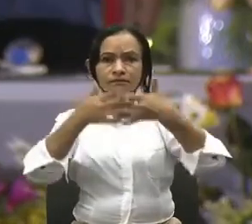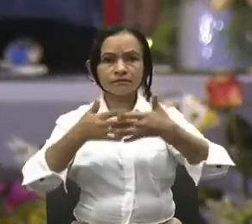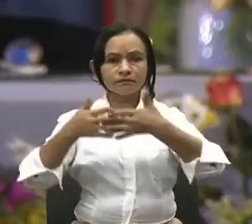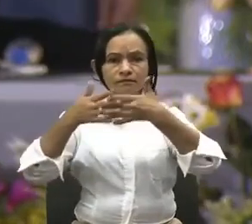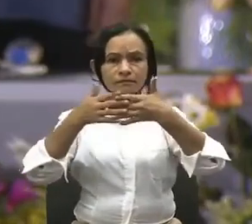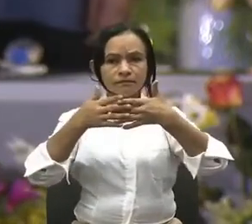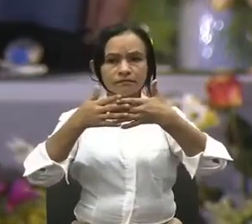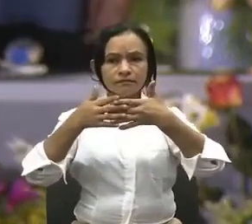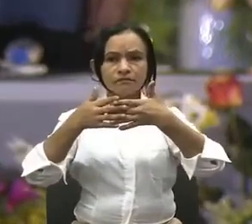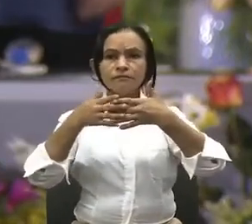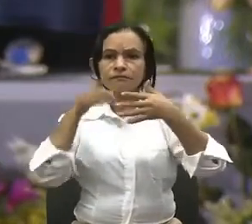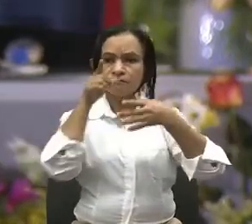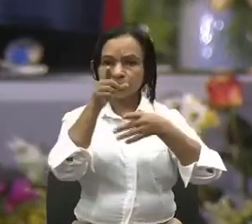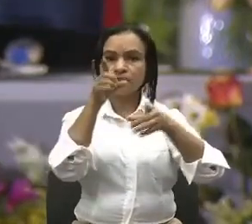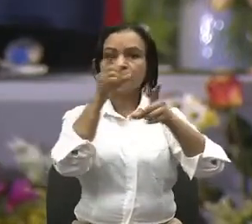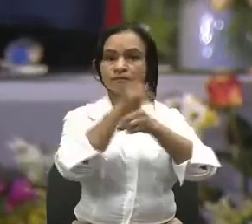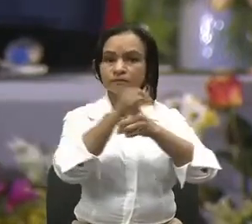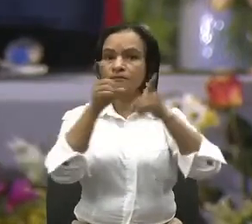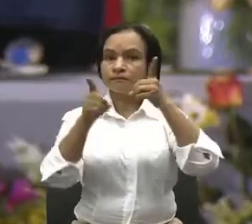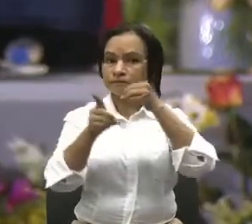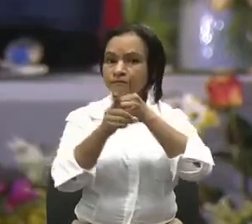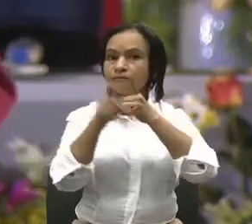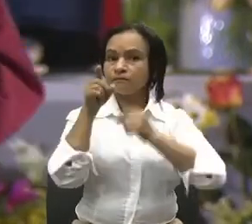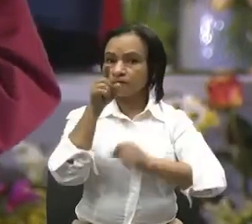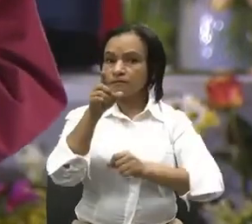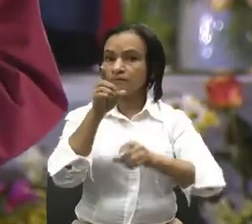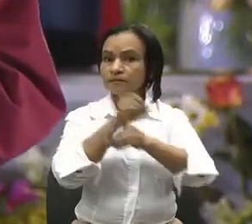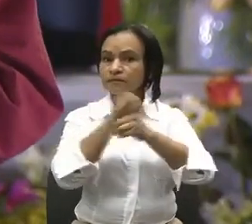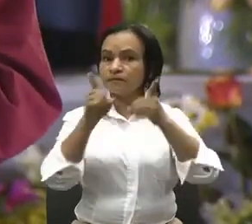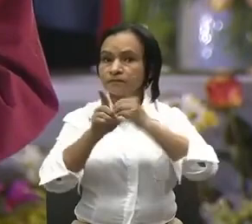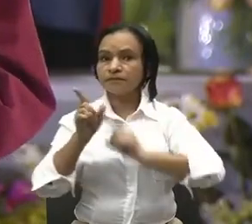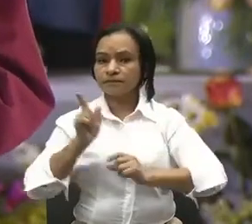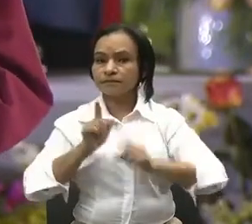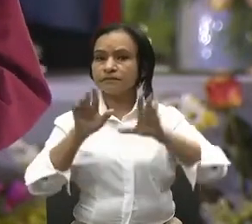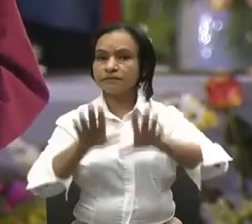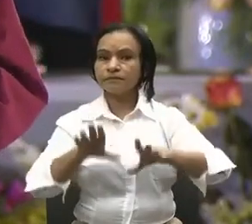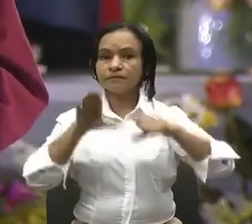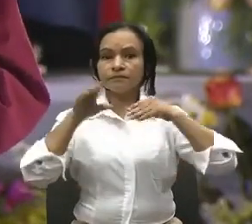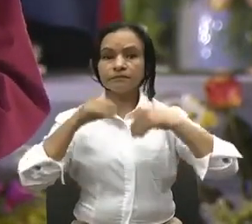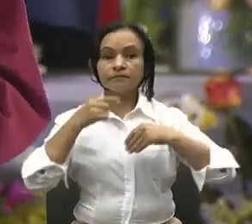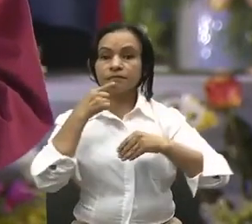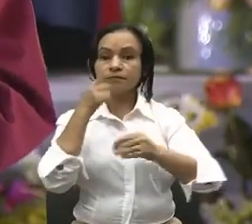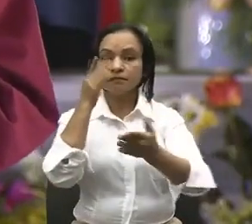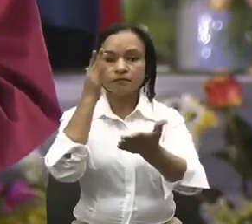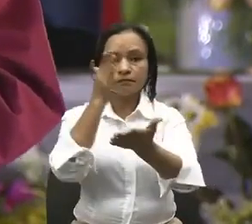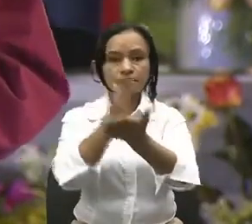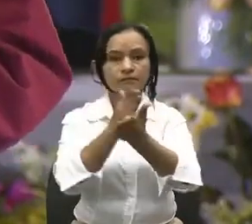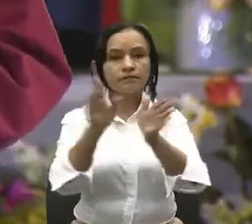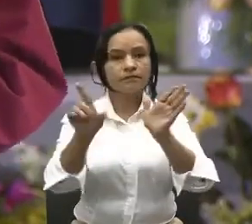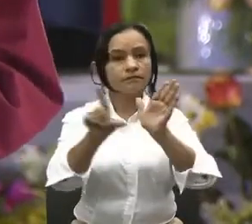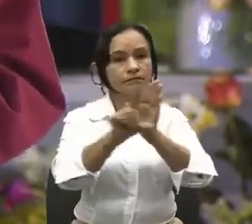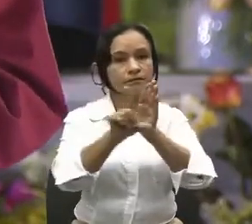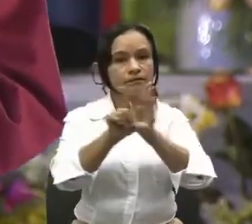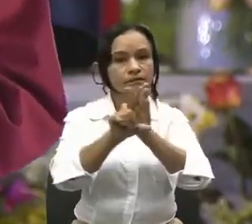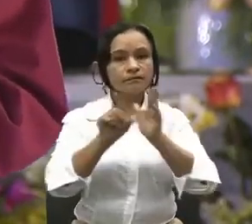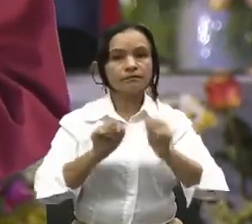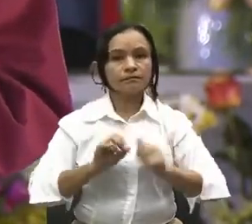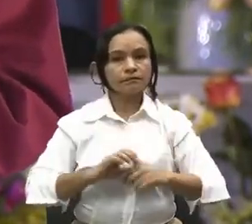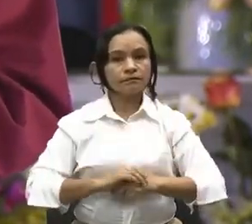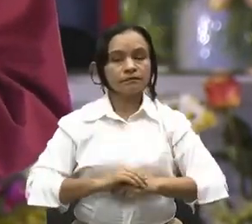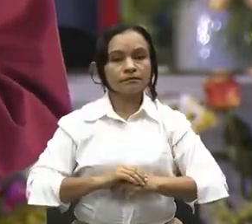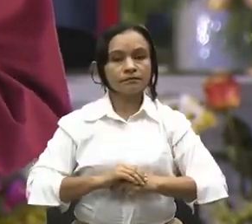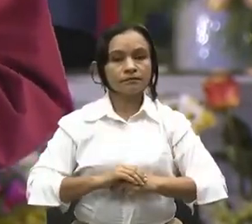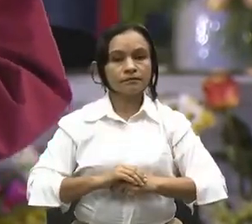que tenían que cumplir con lo que manda la ley. Ellos que se dicen